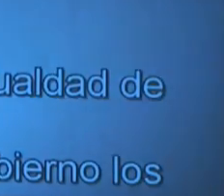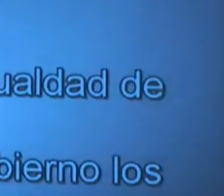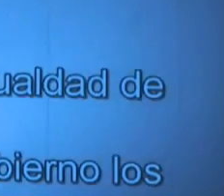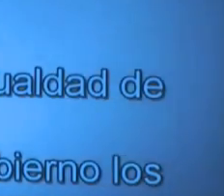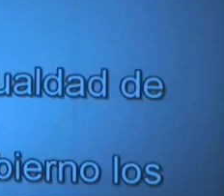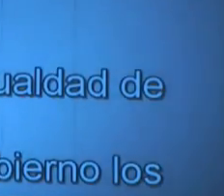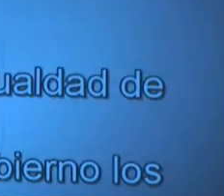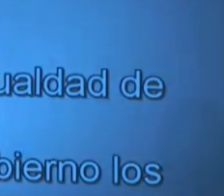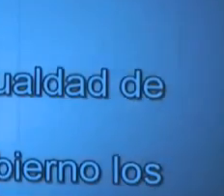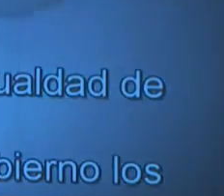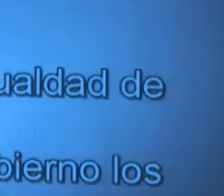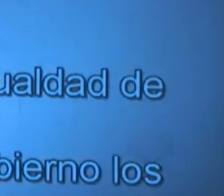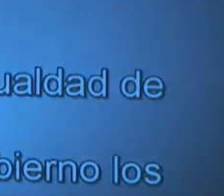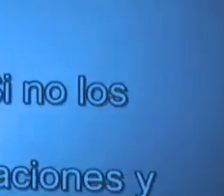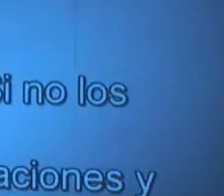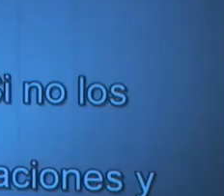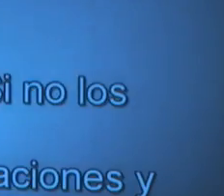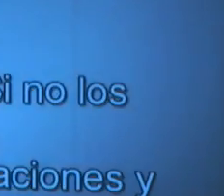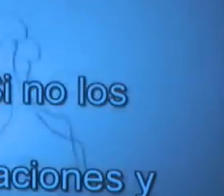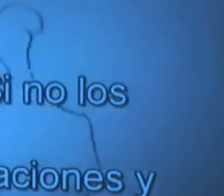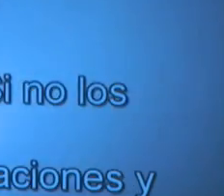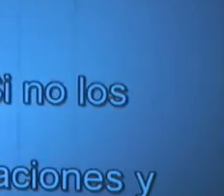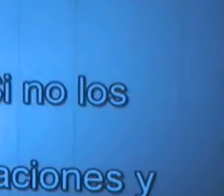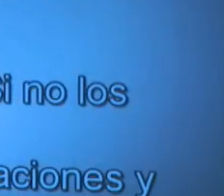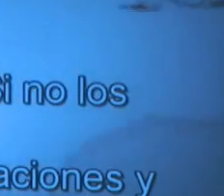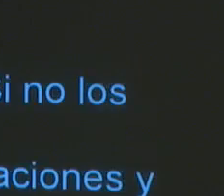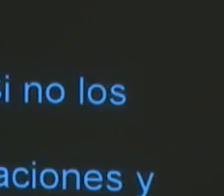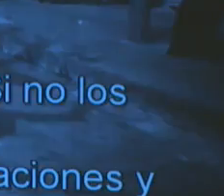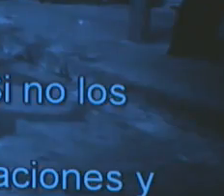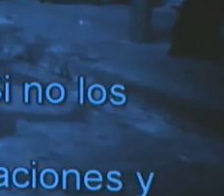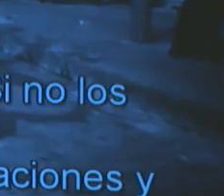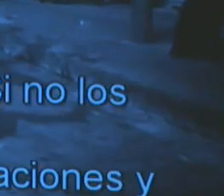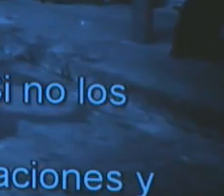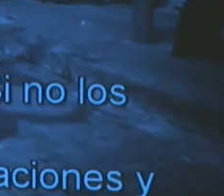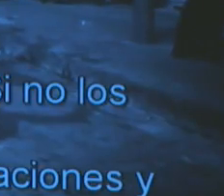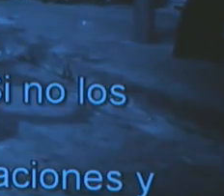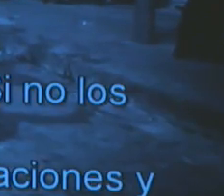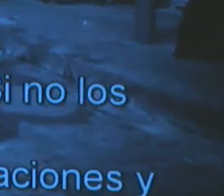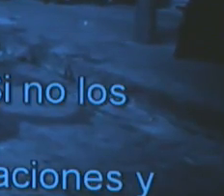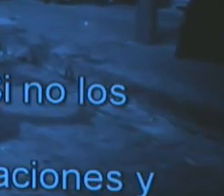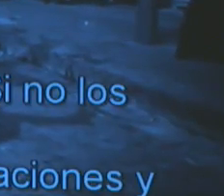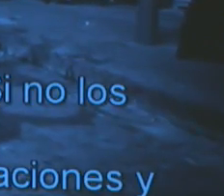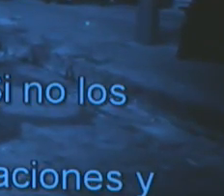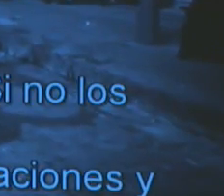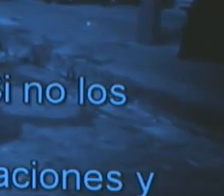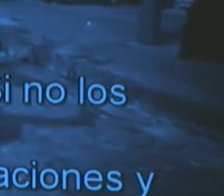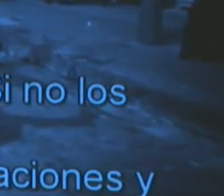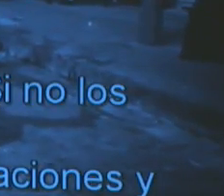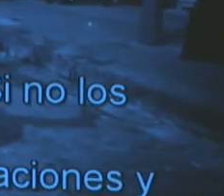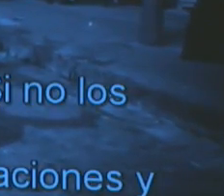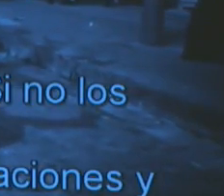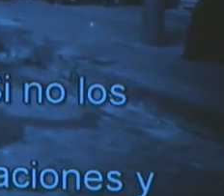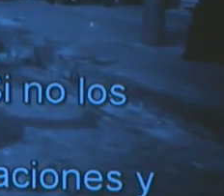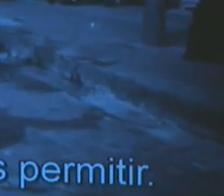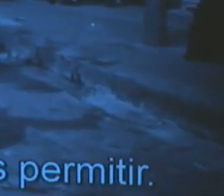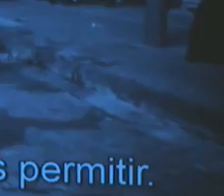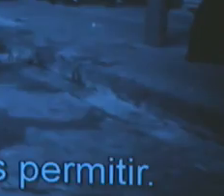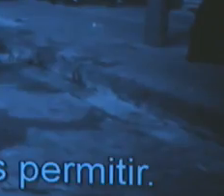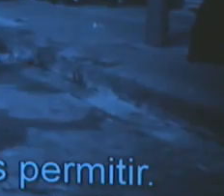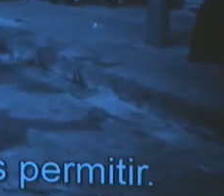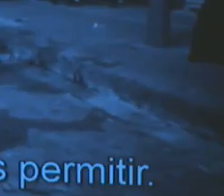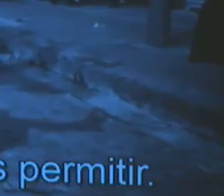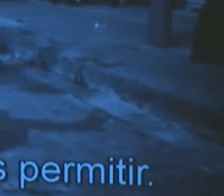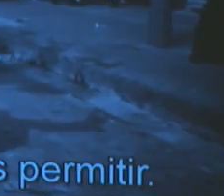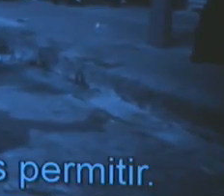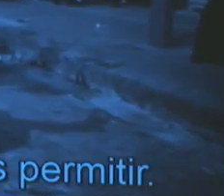pilas son la sociedad y el gobierno los que tienen que garantizar estos ajustes si no los garantizan estaríamos aceptando discriminaciones